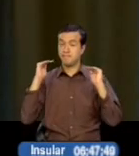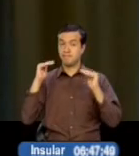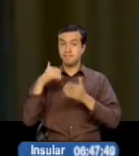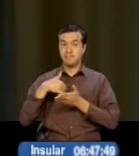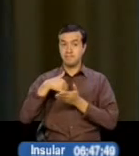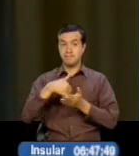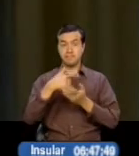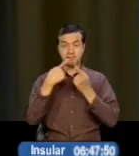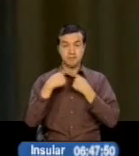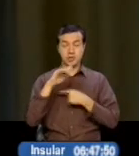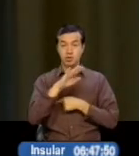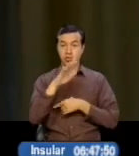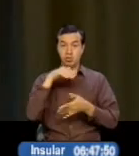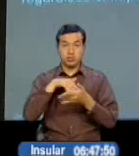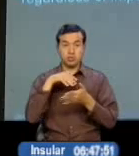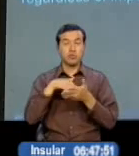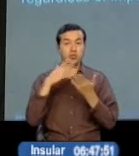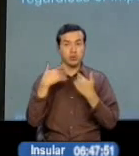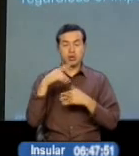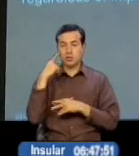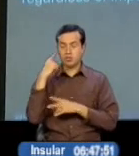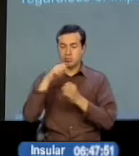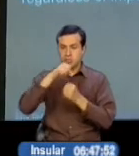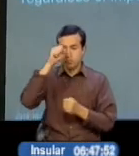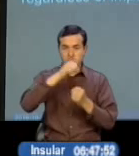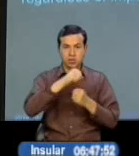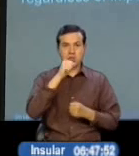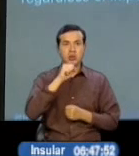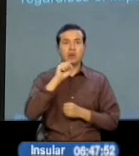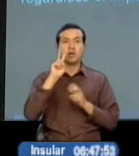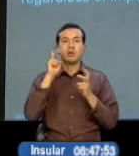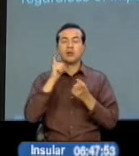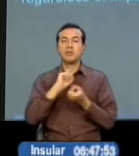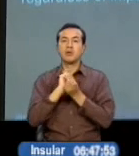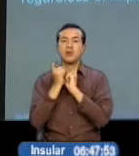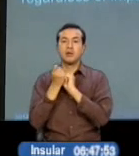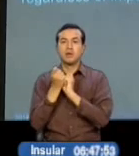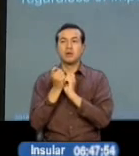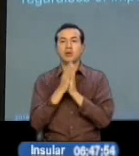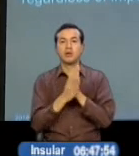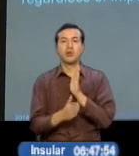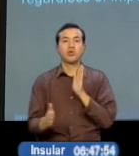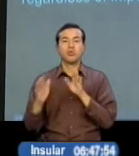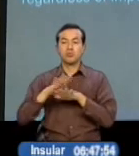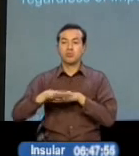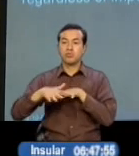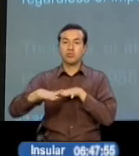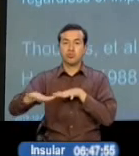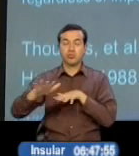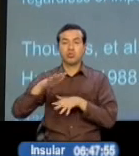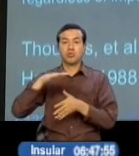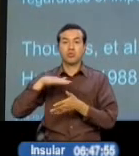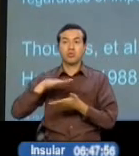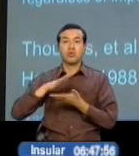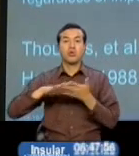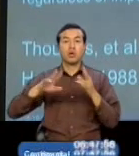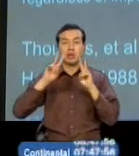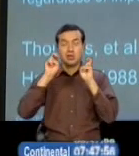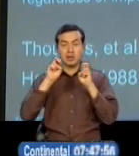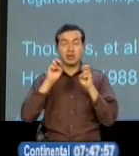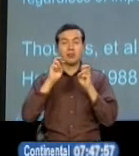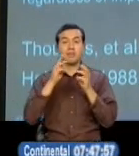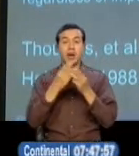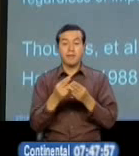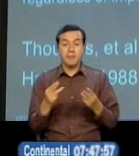galardón destacó que sus estudios han logrado los descubrimientos teóricos de las transiciones de fase topológica y fases topológicas de la materia.